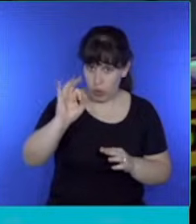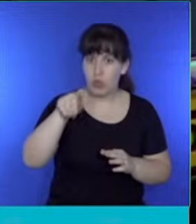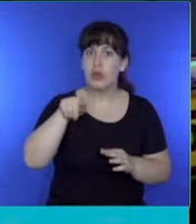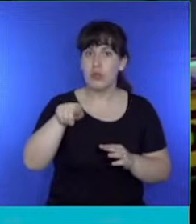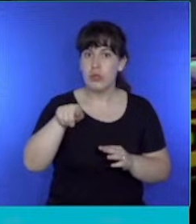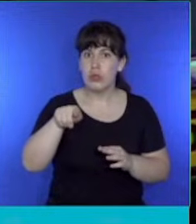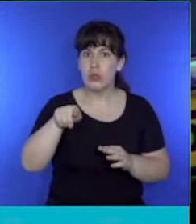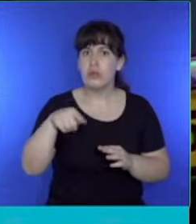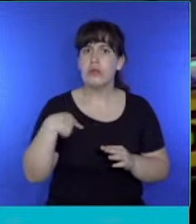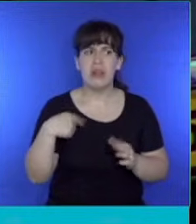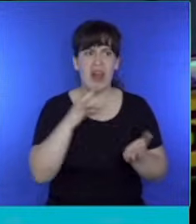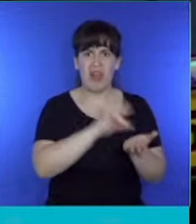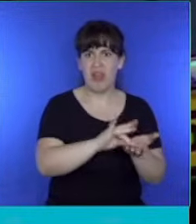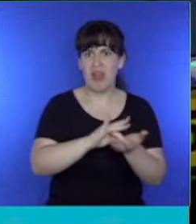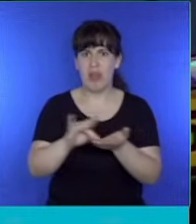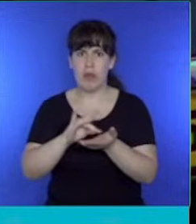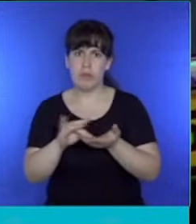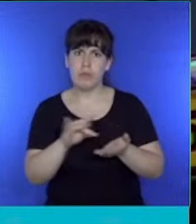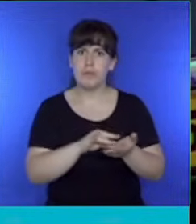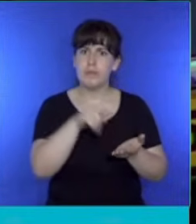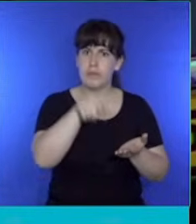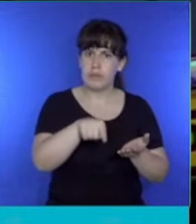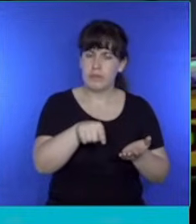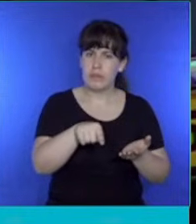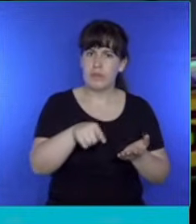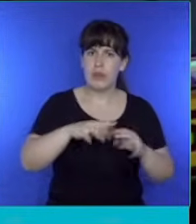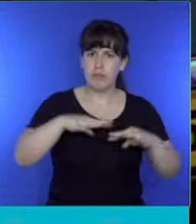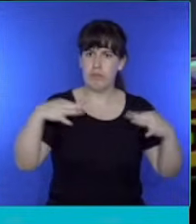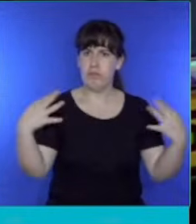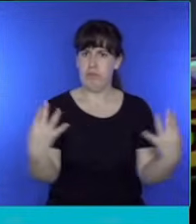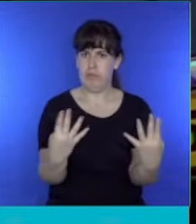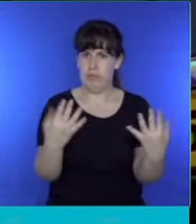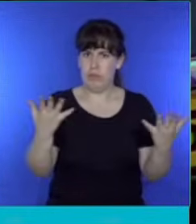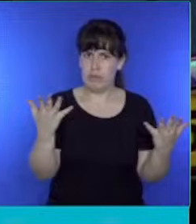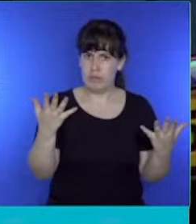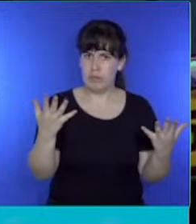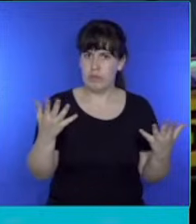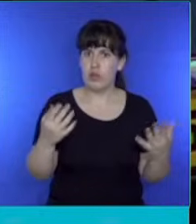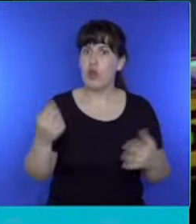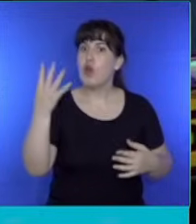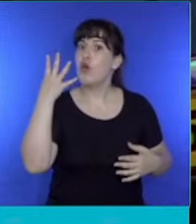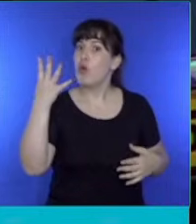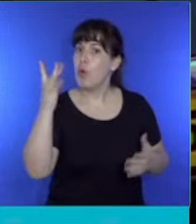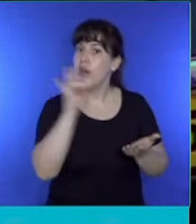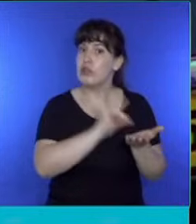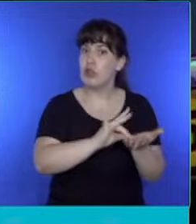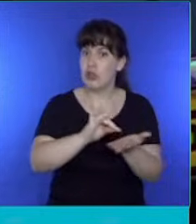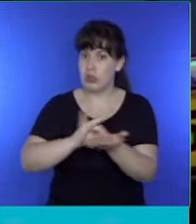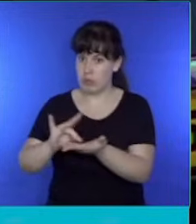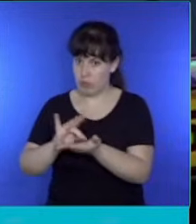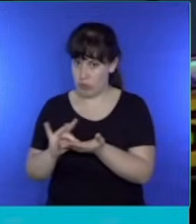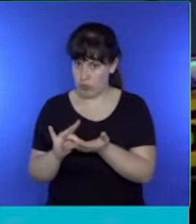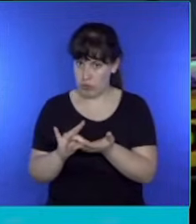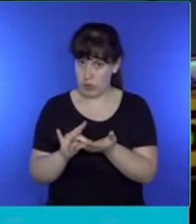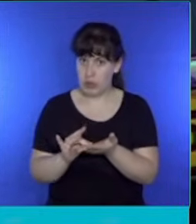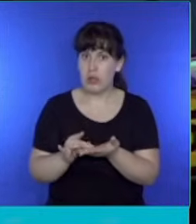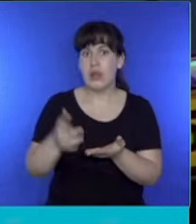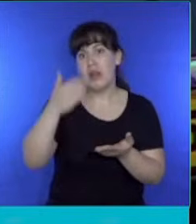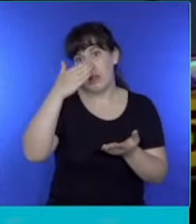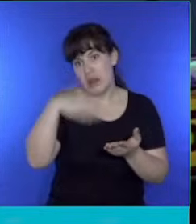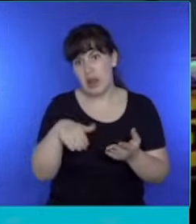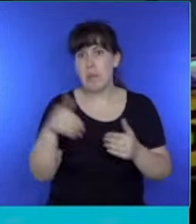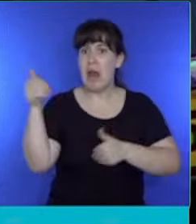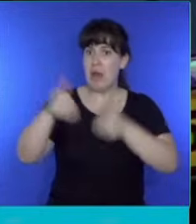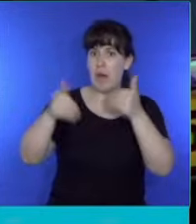no hubo diputados de Unidad Ciudadana que dieron el quórum. Fueron 4 diputados que, después que se hicieron